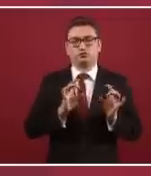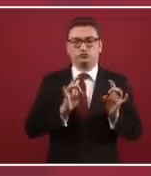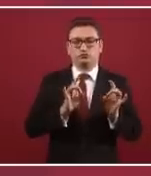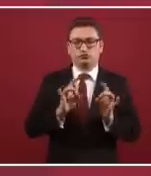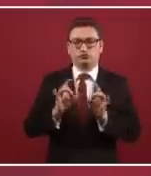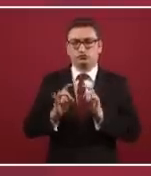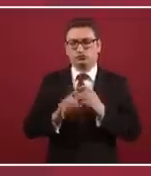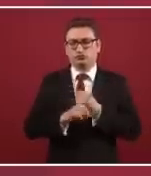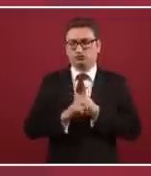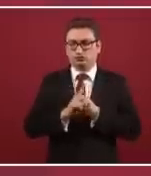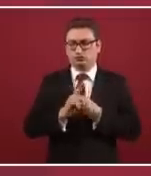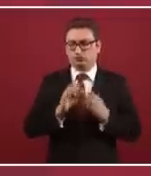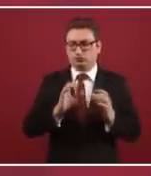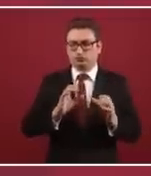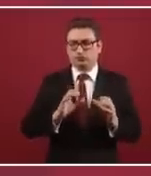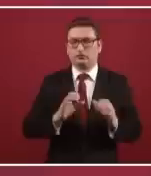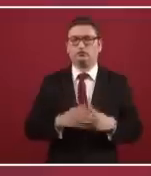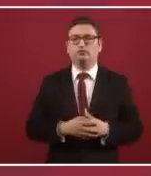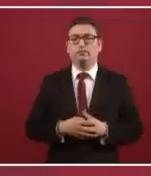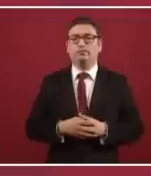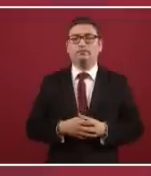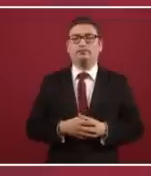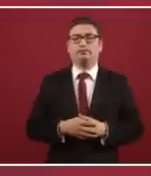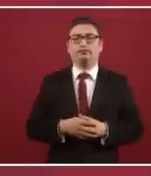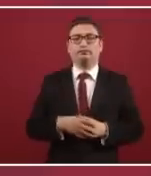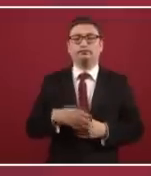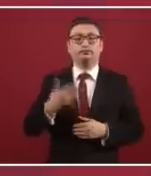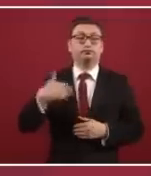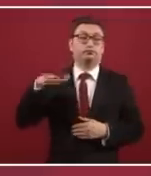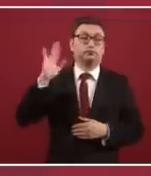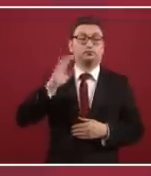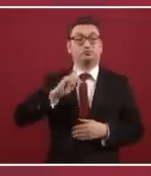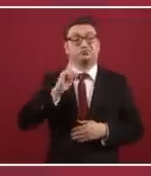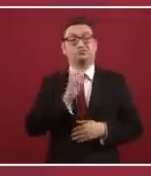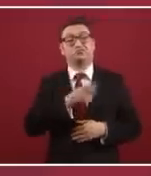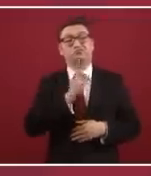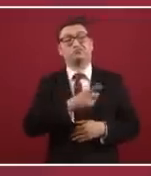y que incluso ya venía hasta la amenaza de que